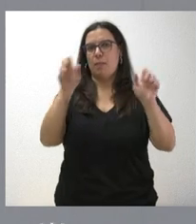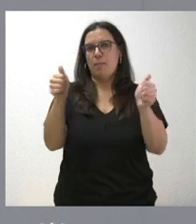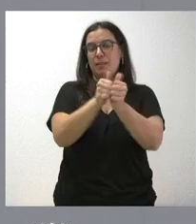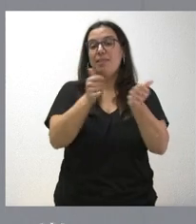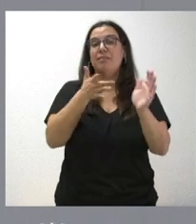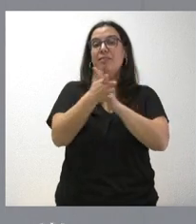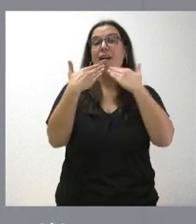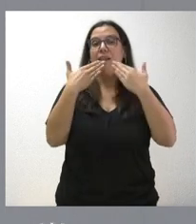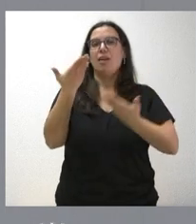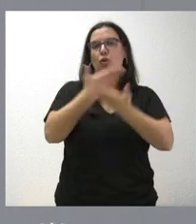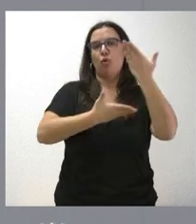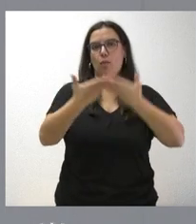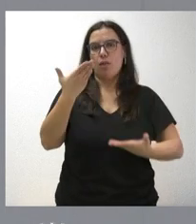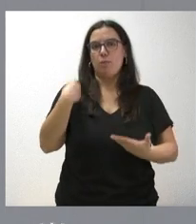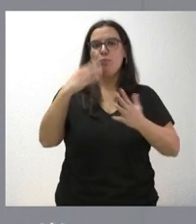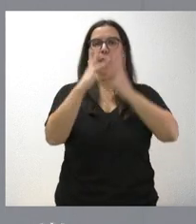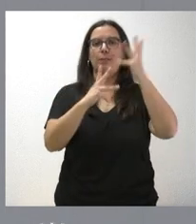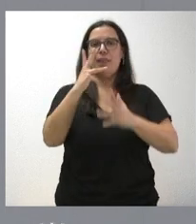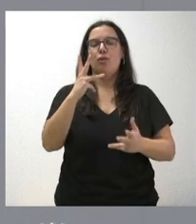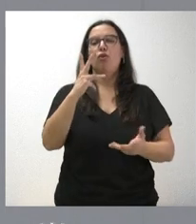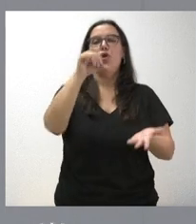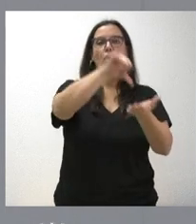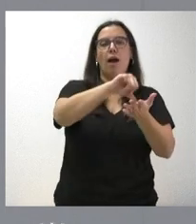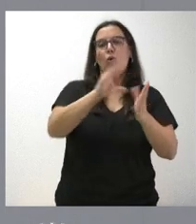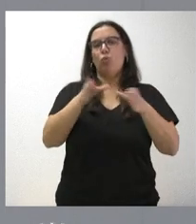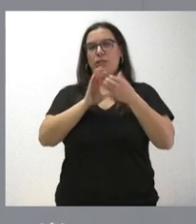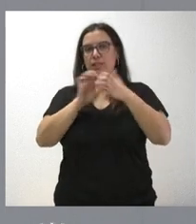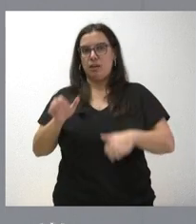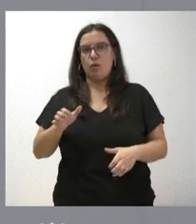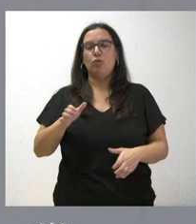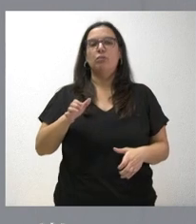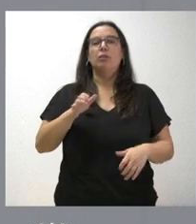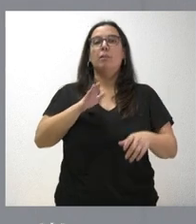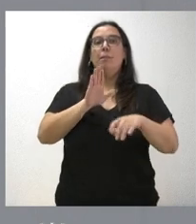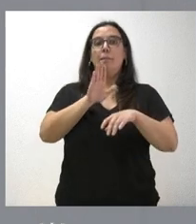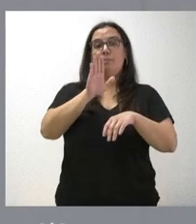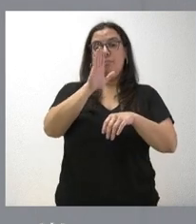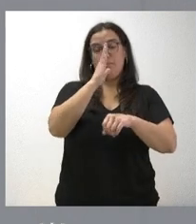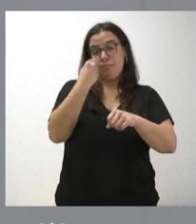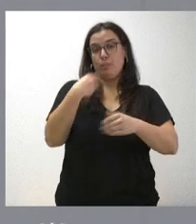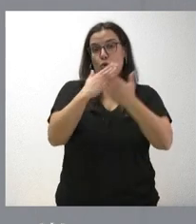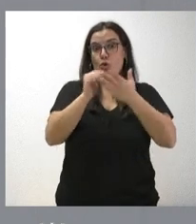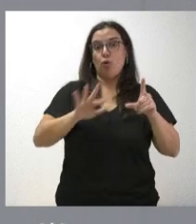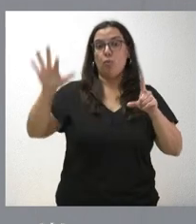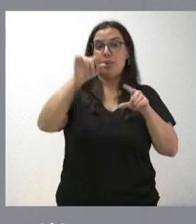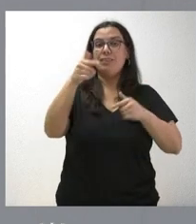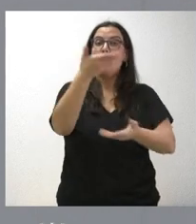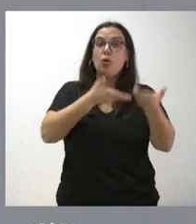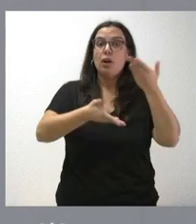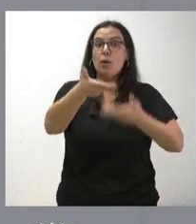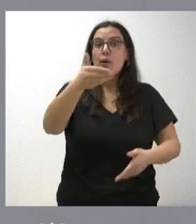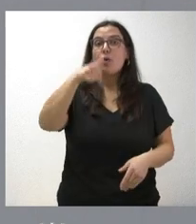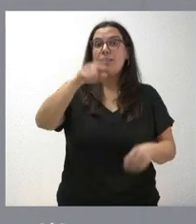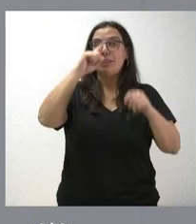existe entre entre las administraciones locales y la junta de Castilla de León en el ámbito de nuestra comunidad Autónoma esta colaboración importa en este año